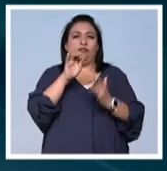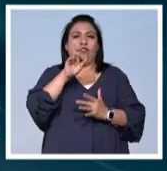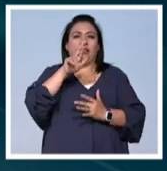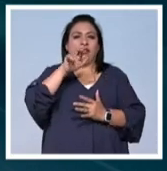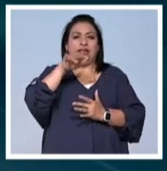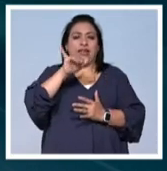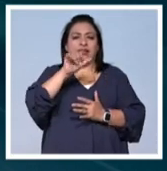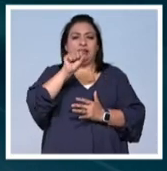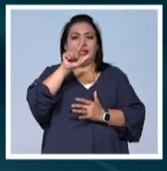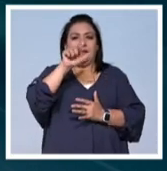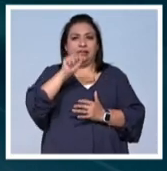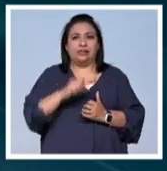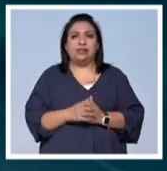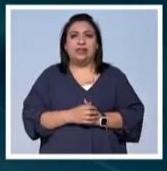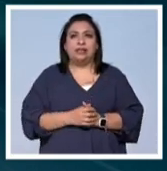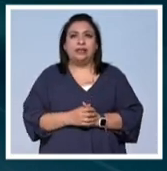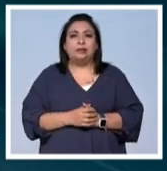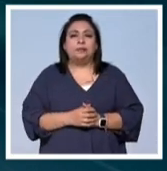corresponsal